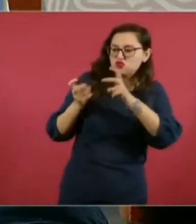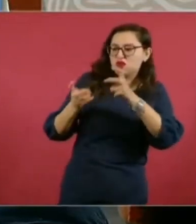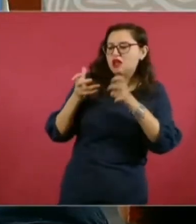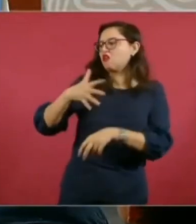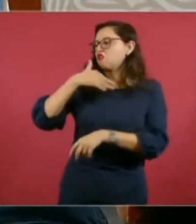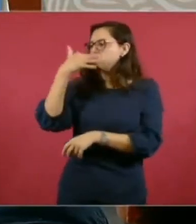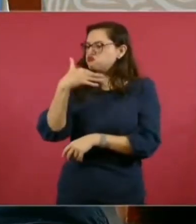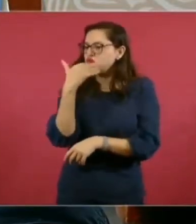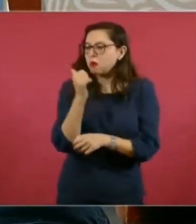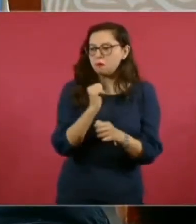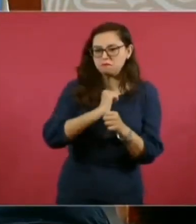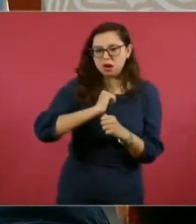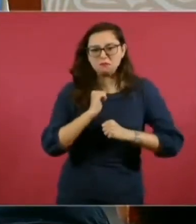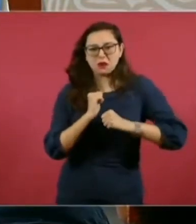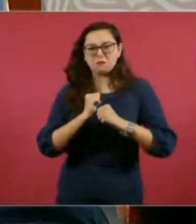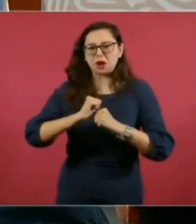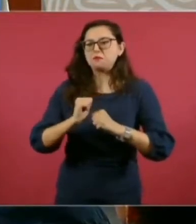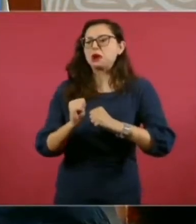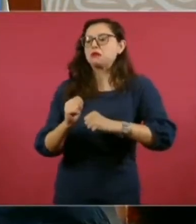corrupción.